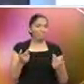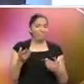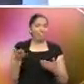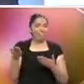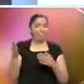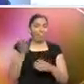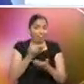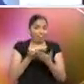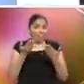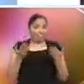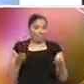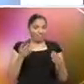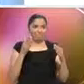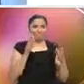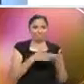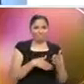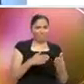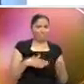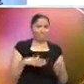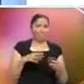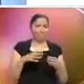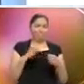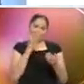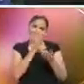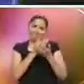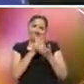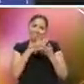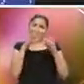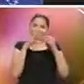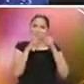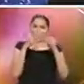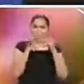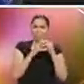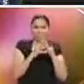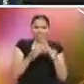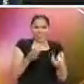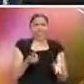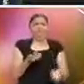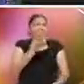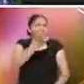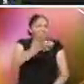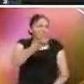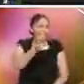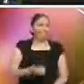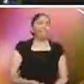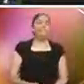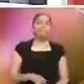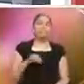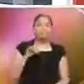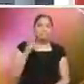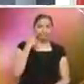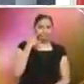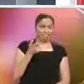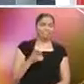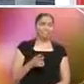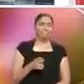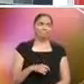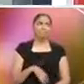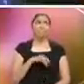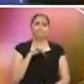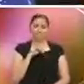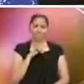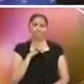cocina porque ahora nos vas a hacer unos tacos frutales, tacos con fruta. ¿Qué es esto, Chef? ¿Cómo ves? ¿Sí? ¿Lo ves muy raro o qué? Pues